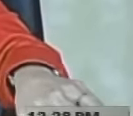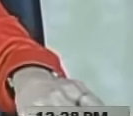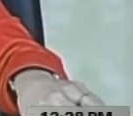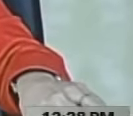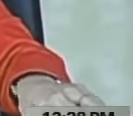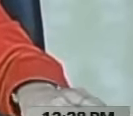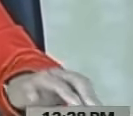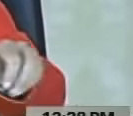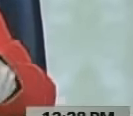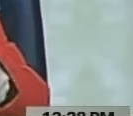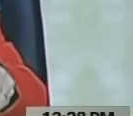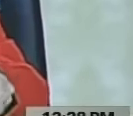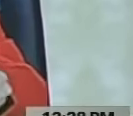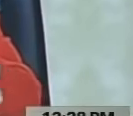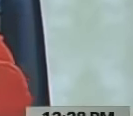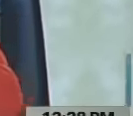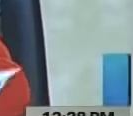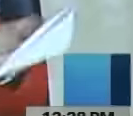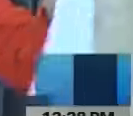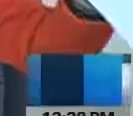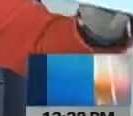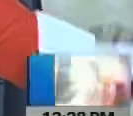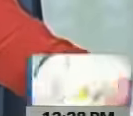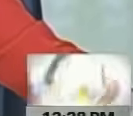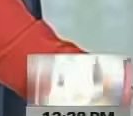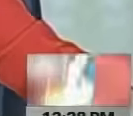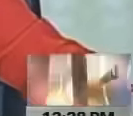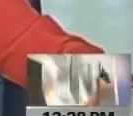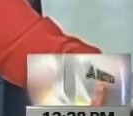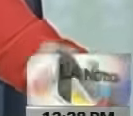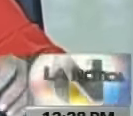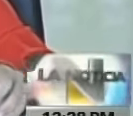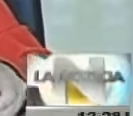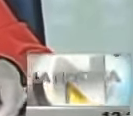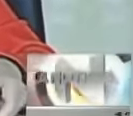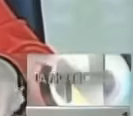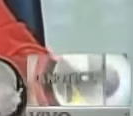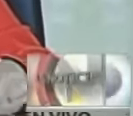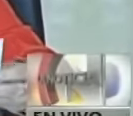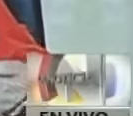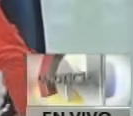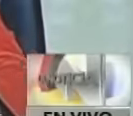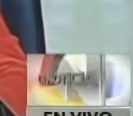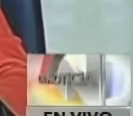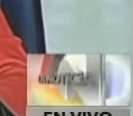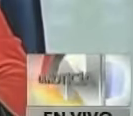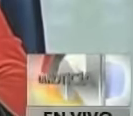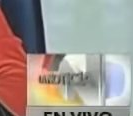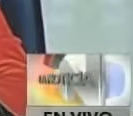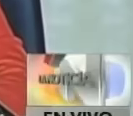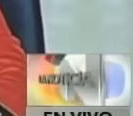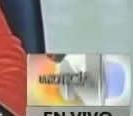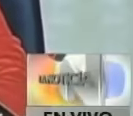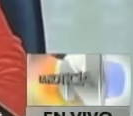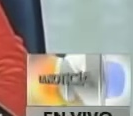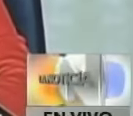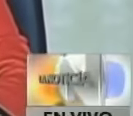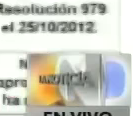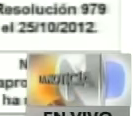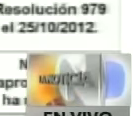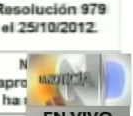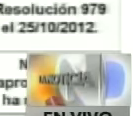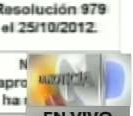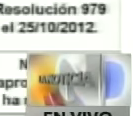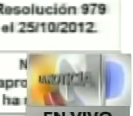42.44% de los acuerdos. Y me voy a citar algunos ejemplos muy reveladores. Fíjense,